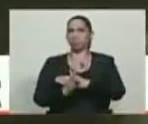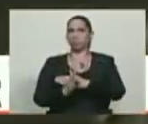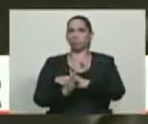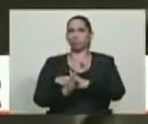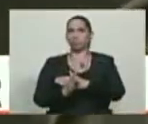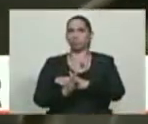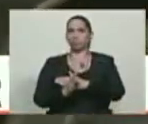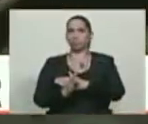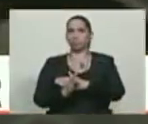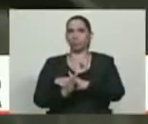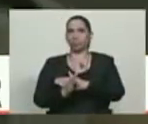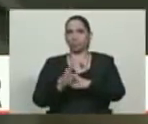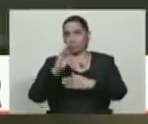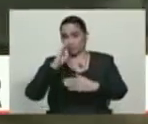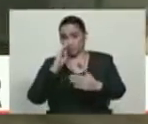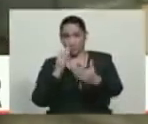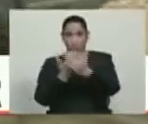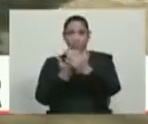enfrentando,